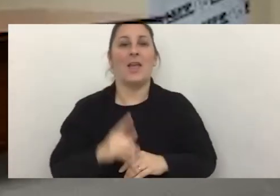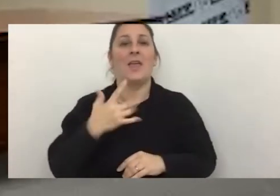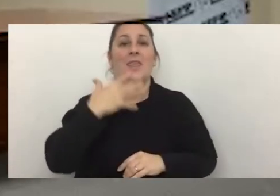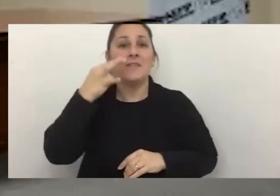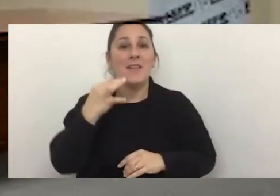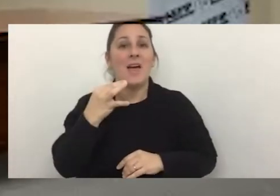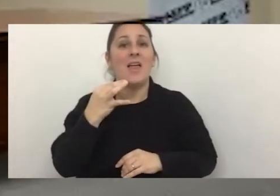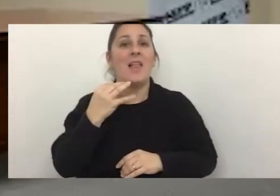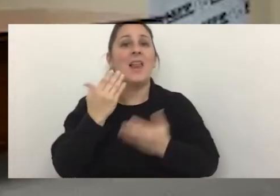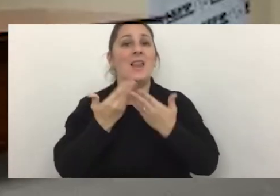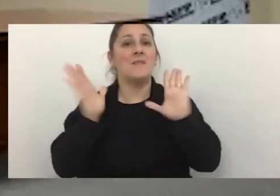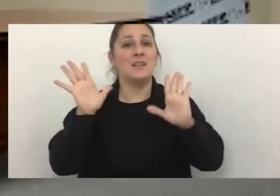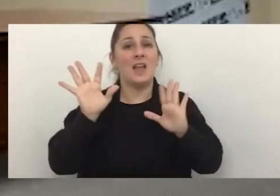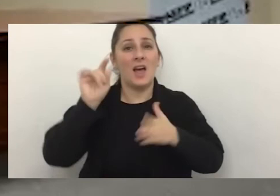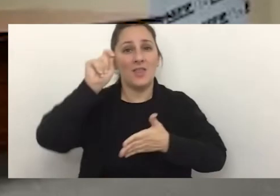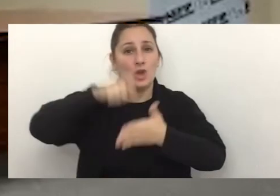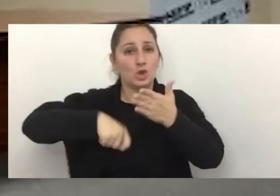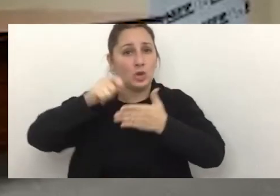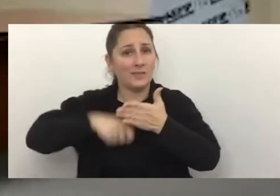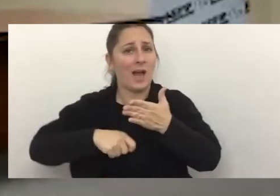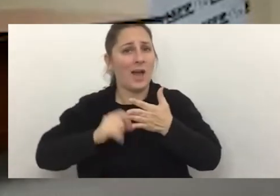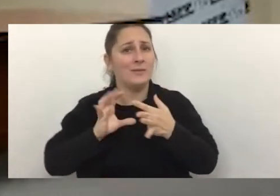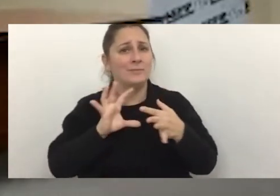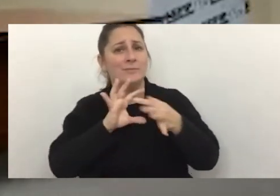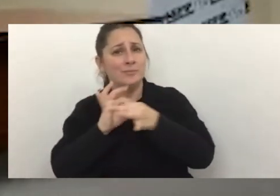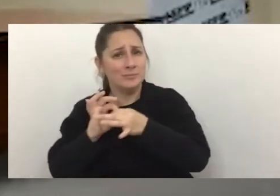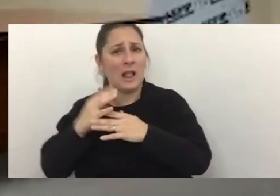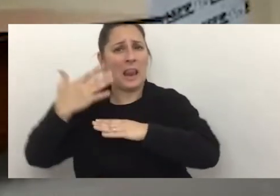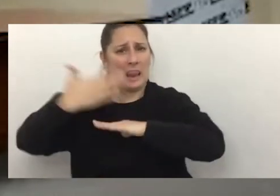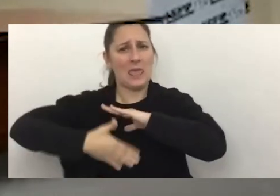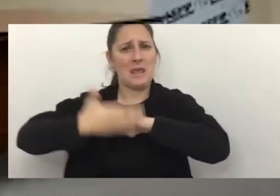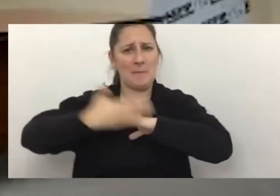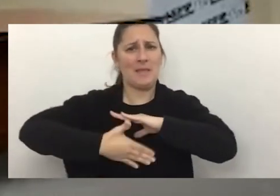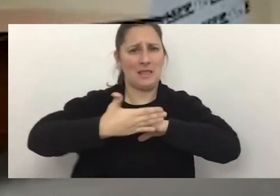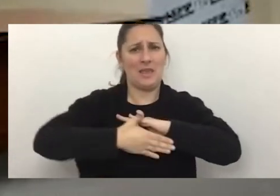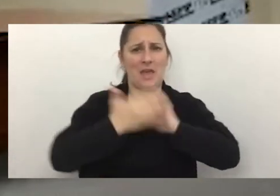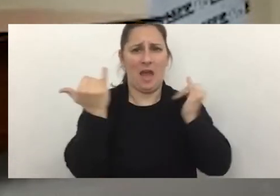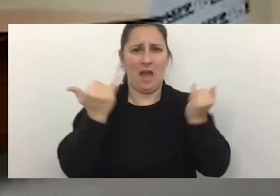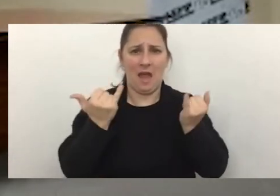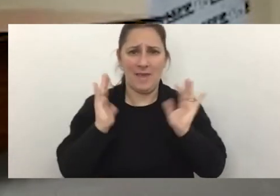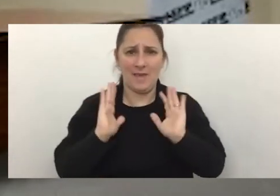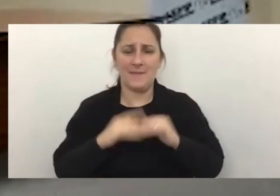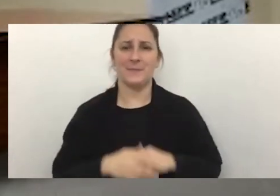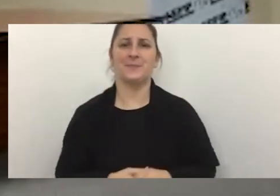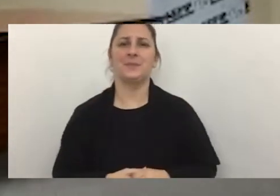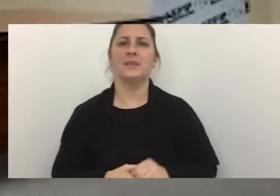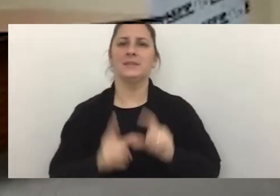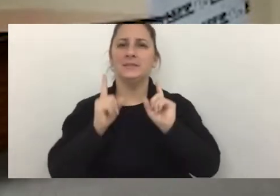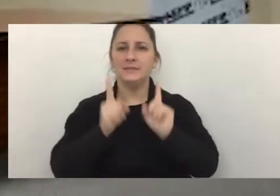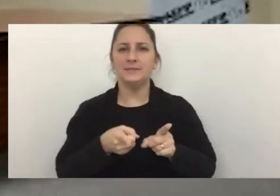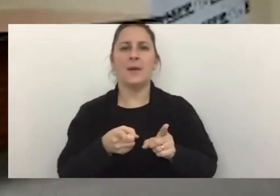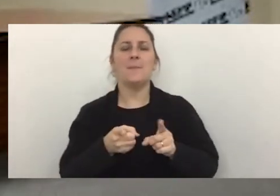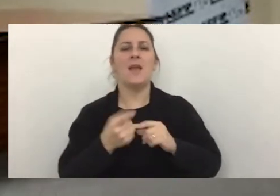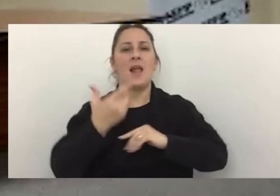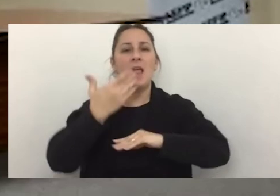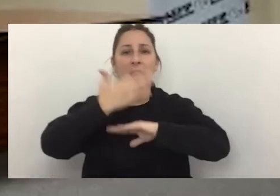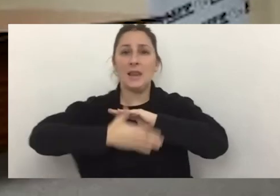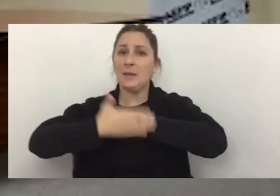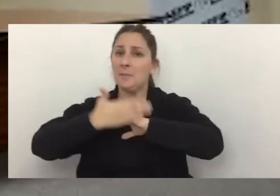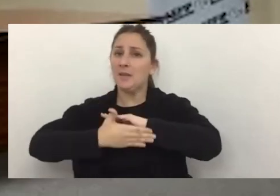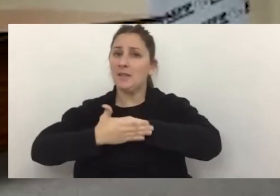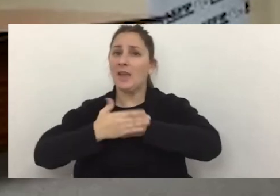contratar está atada a muchos límites. Y está atada a límites que la propia Constitución ha